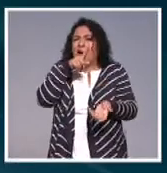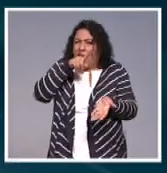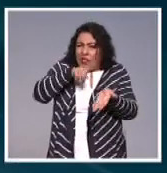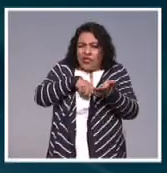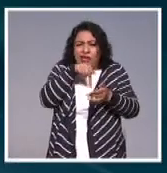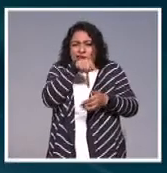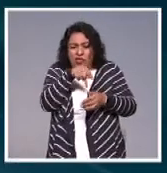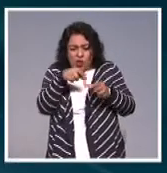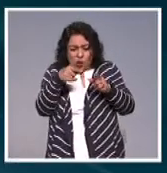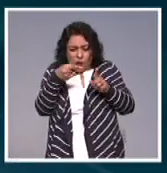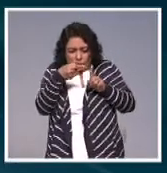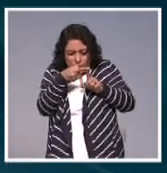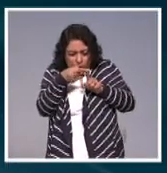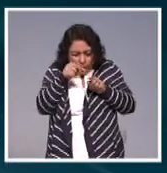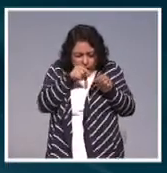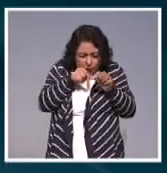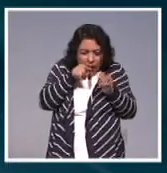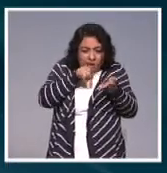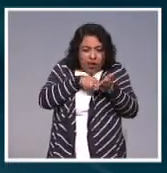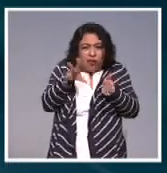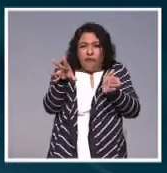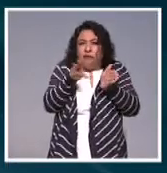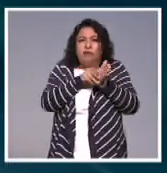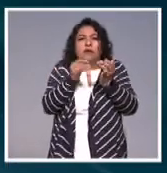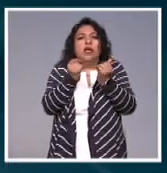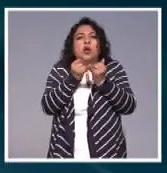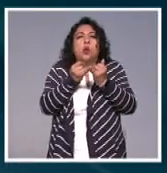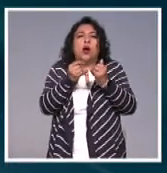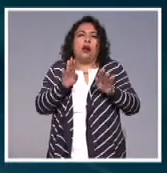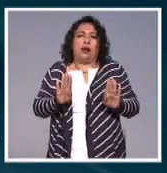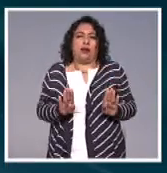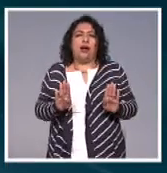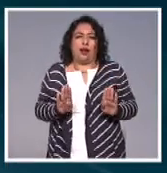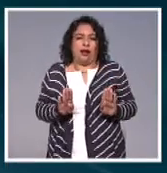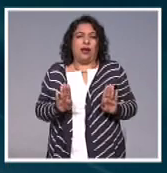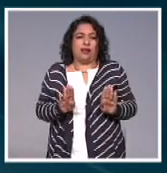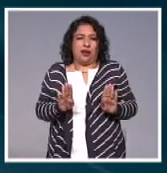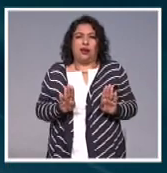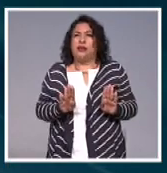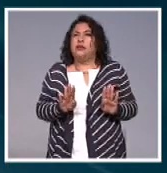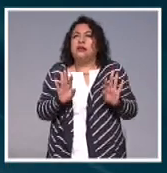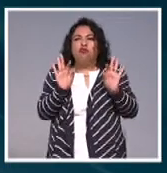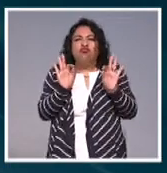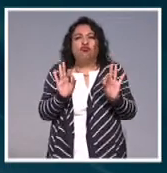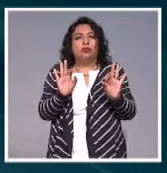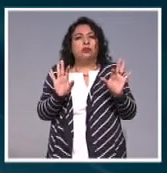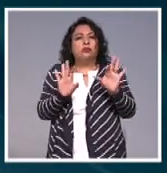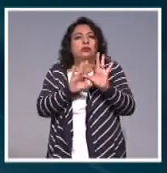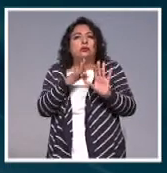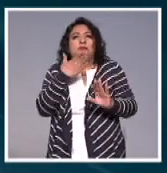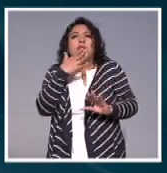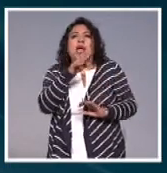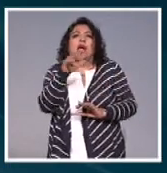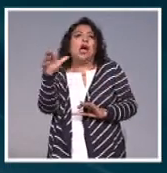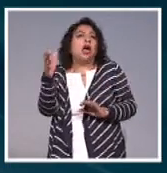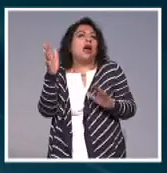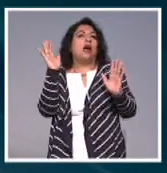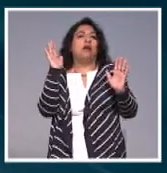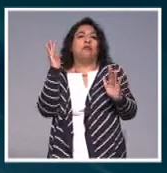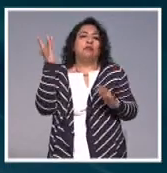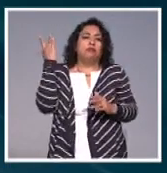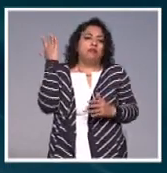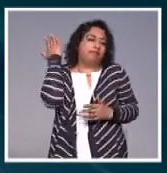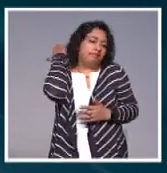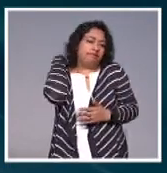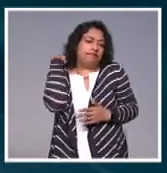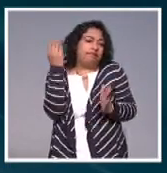de estos canales microfluídicos que imitan las condiciones de manera más cercana a un órgano, por ejemplo, en este